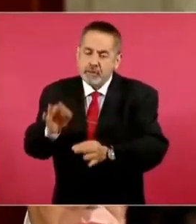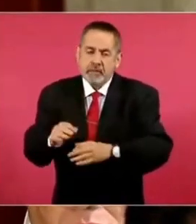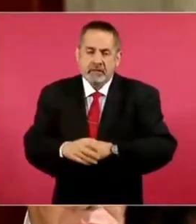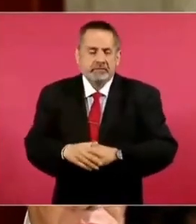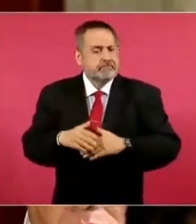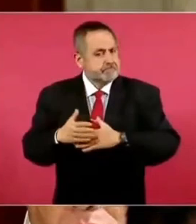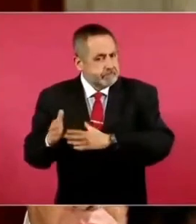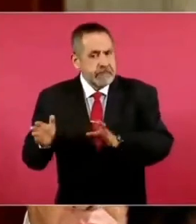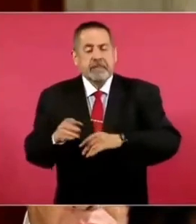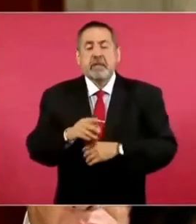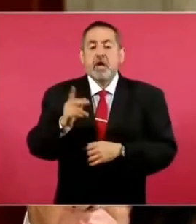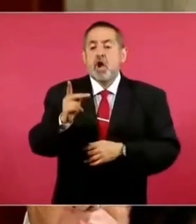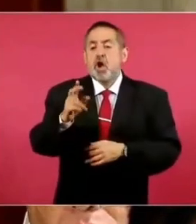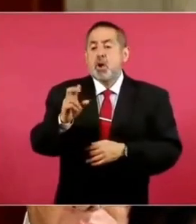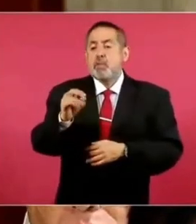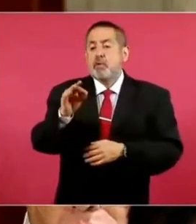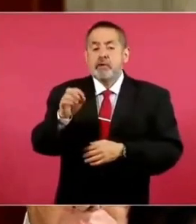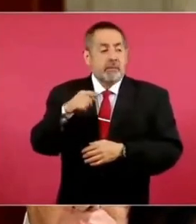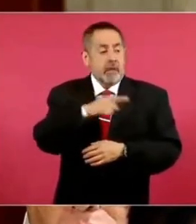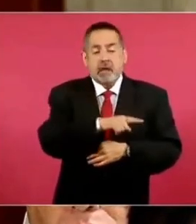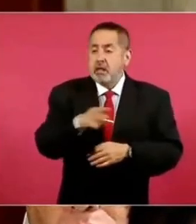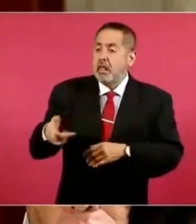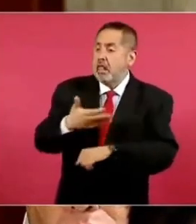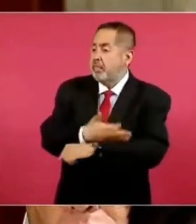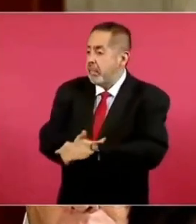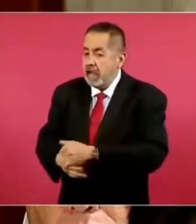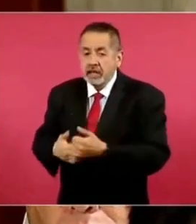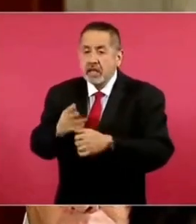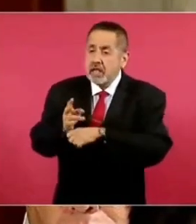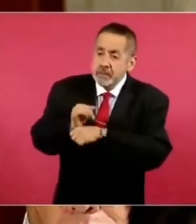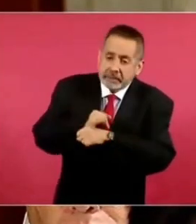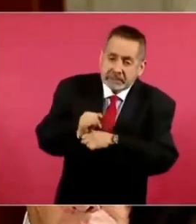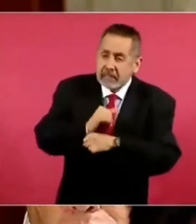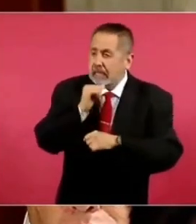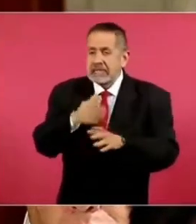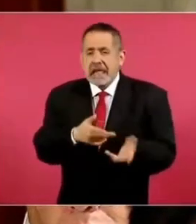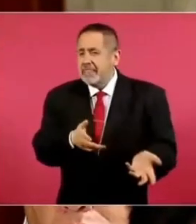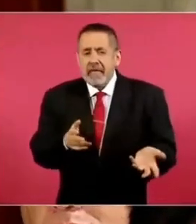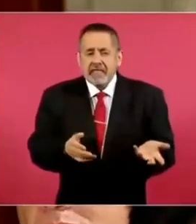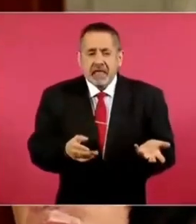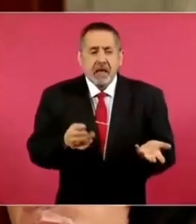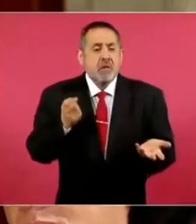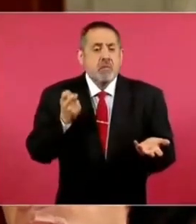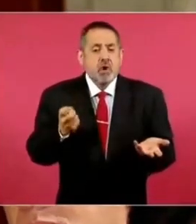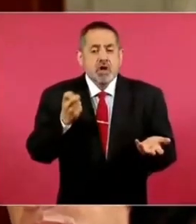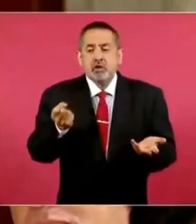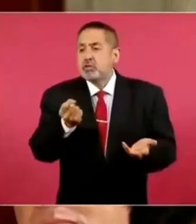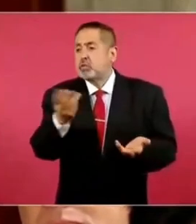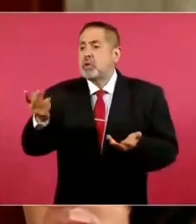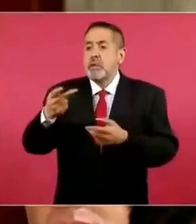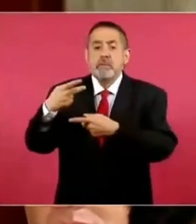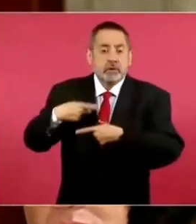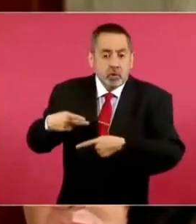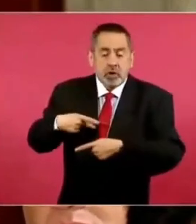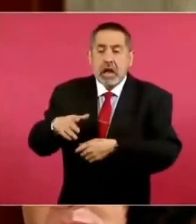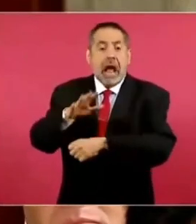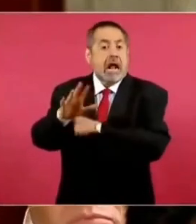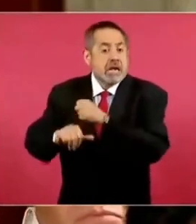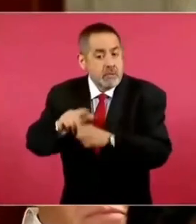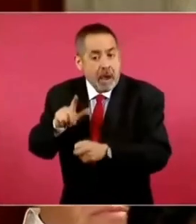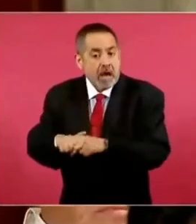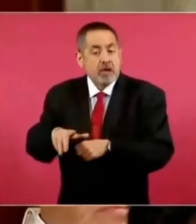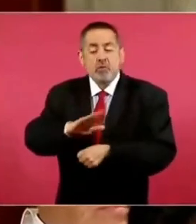profepa llegar tarde a una verificación o falta de inspección ha sido causa de la muerte de personas animales o o